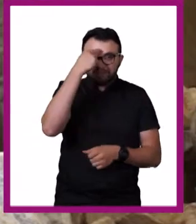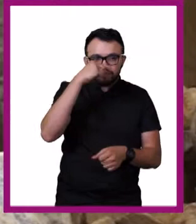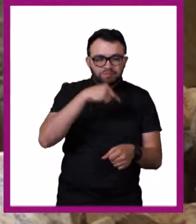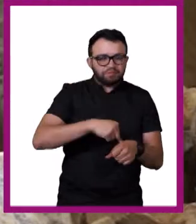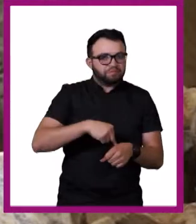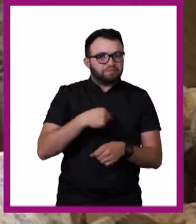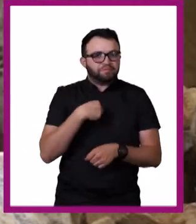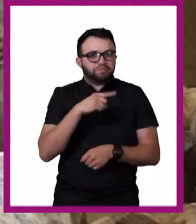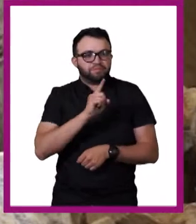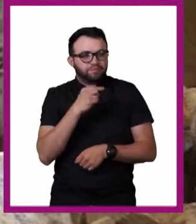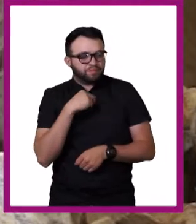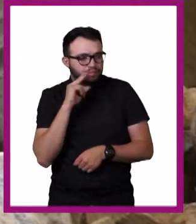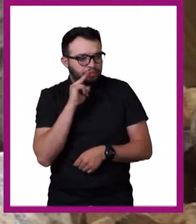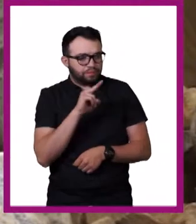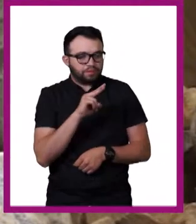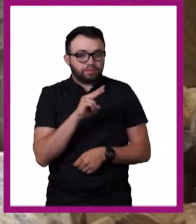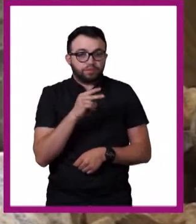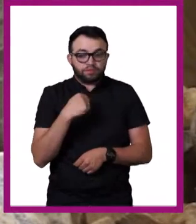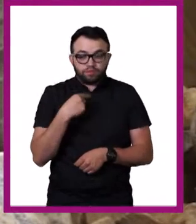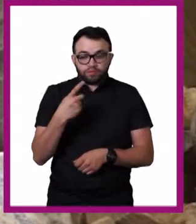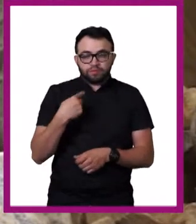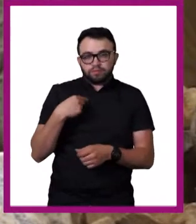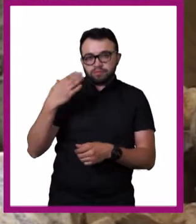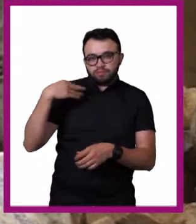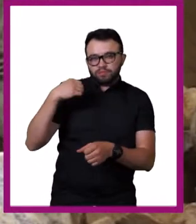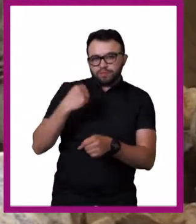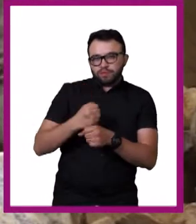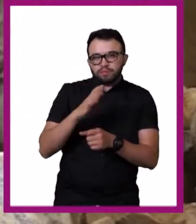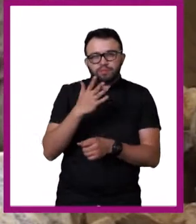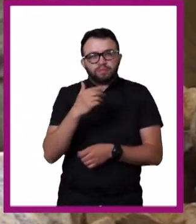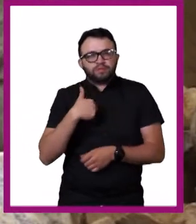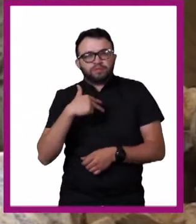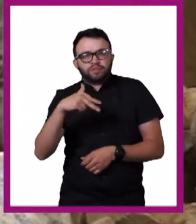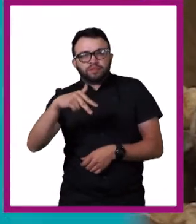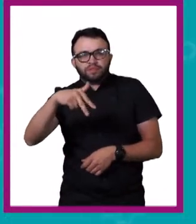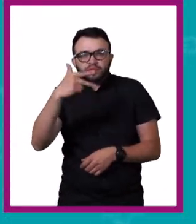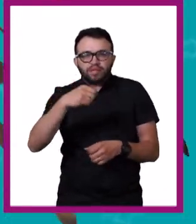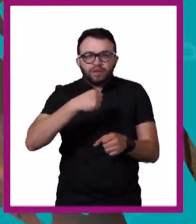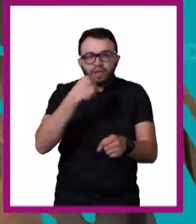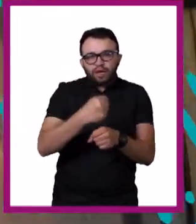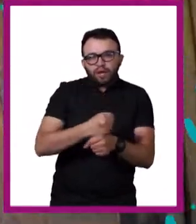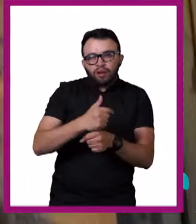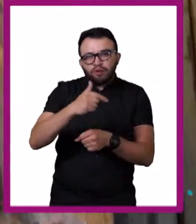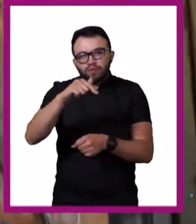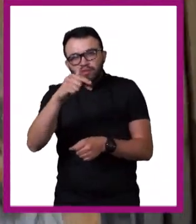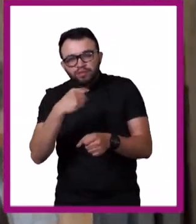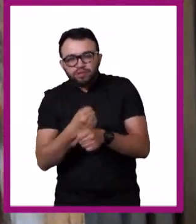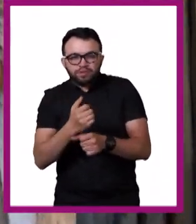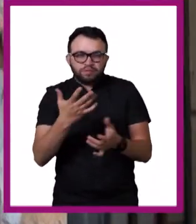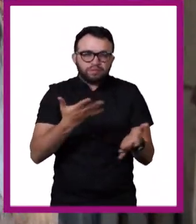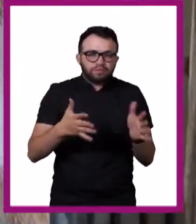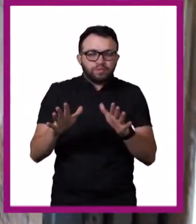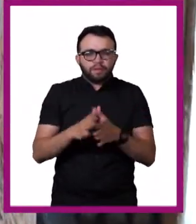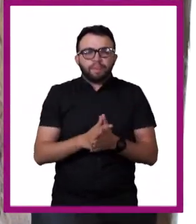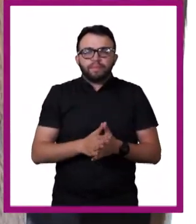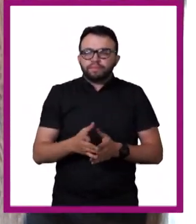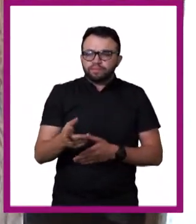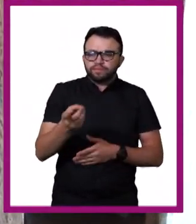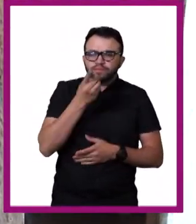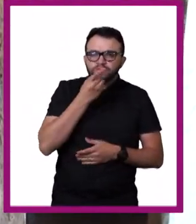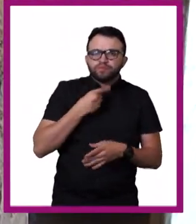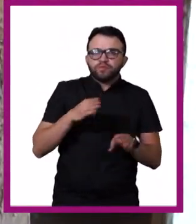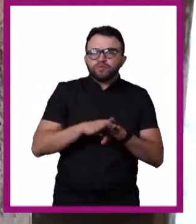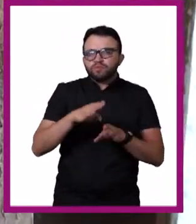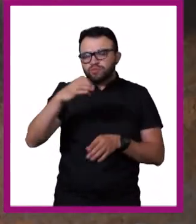yo en aquel tiempo tal vez 13 años más o menos, 12, 13 años. Cuéntanos un poco acerca de tu experiencia como estudiante